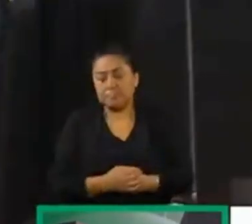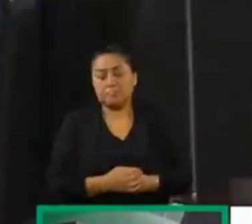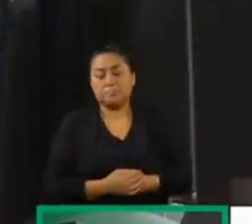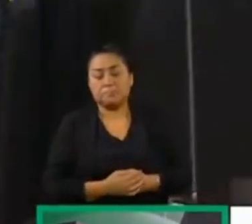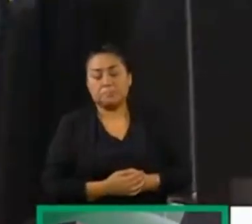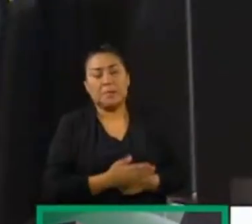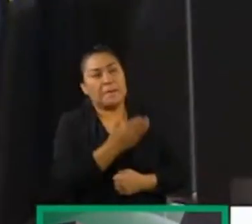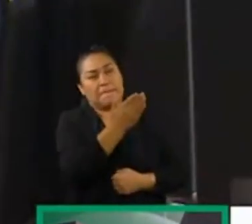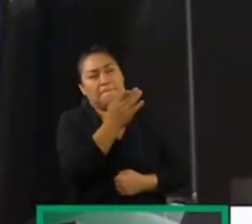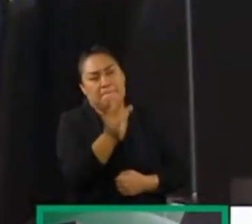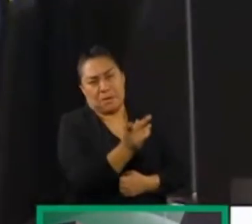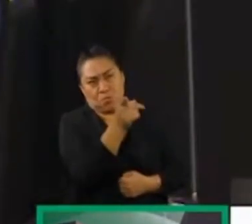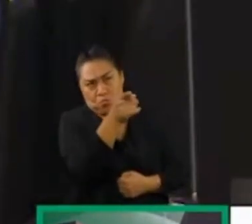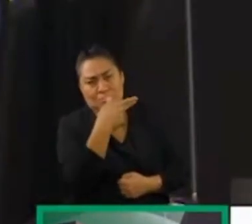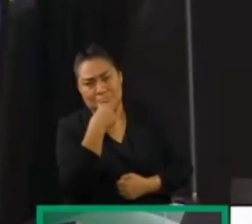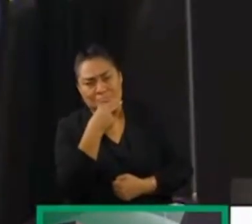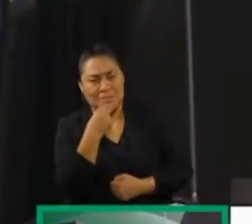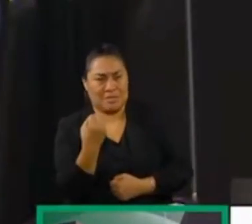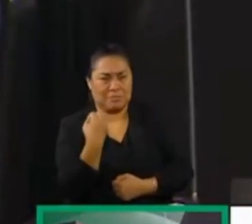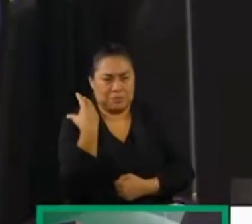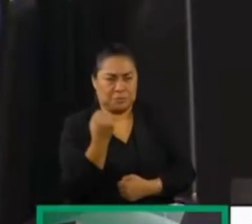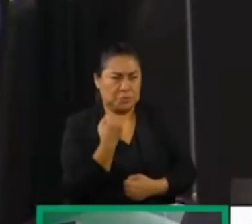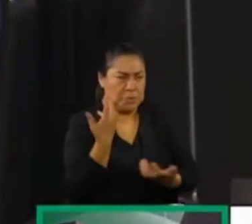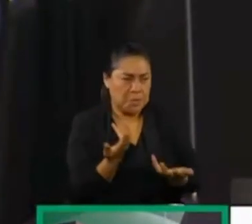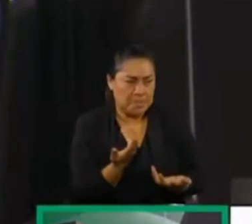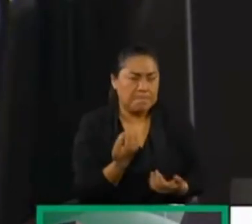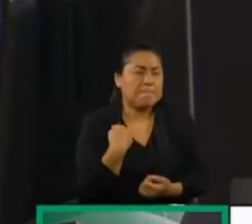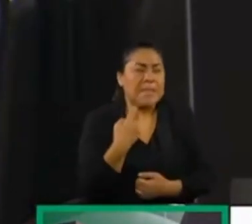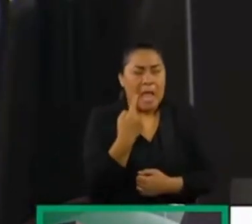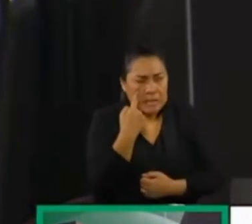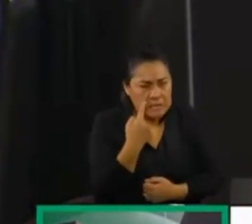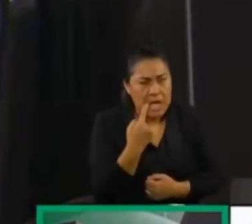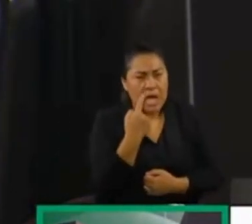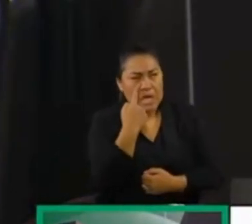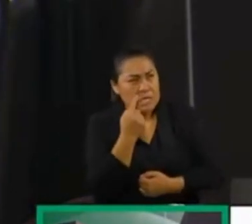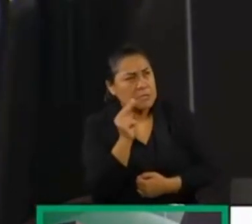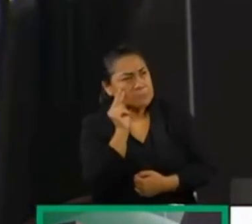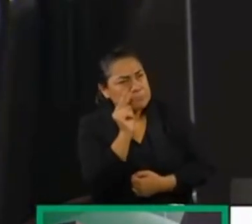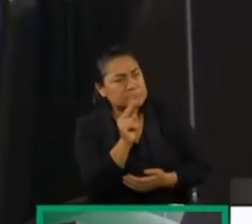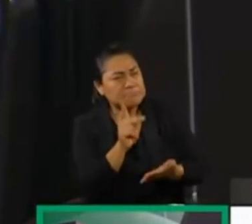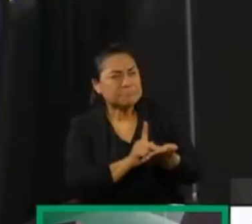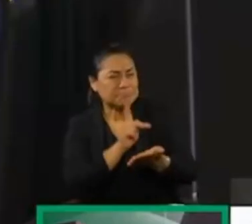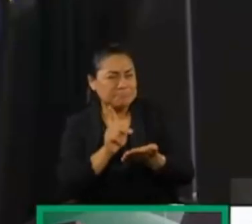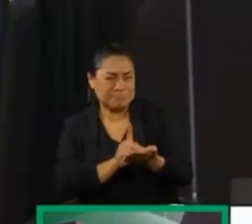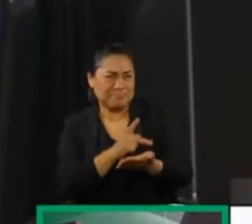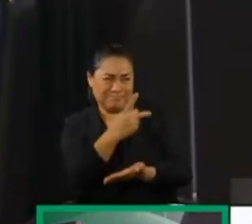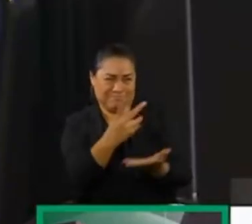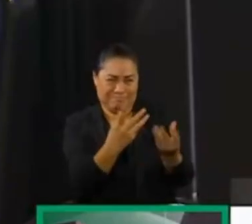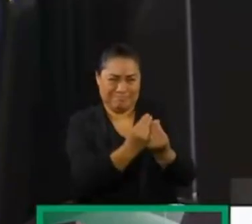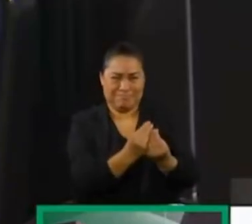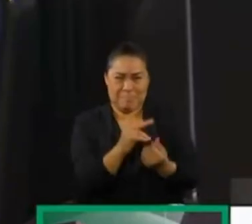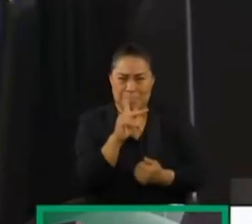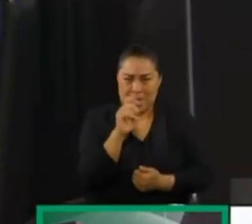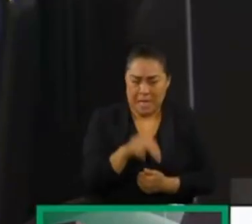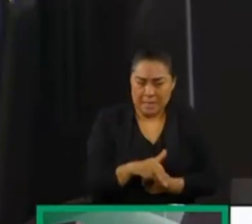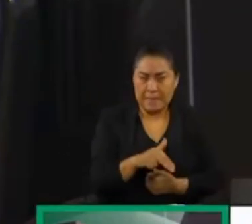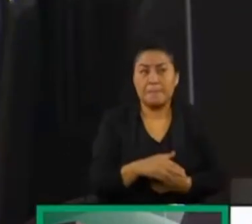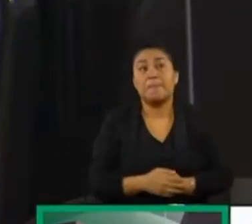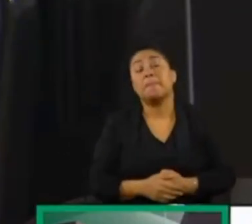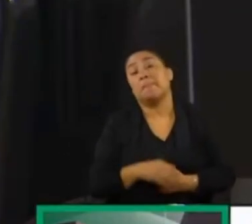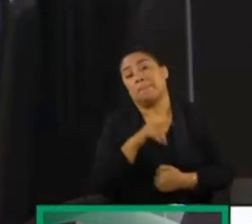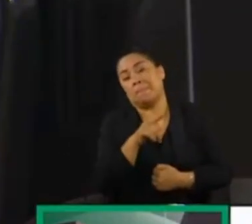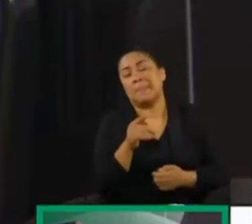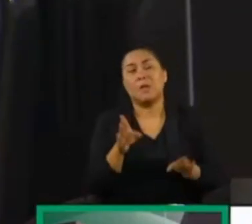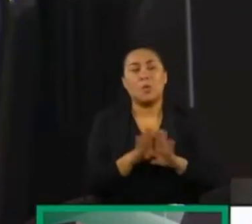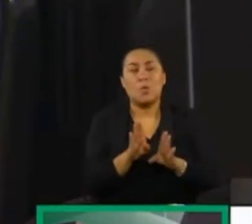Preguntarle al orador, he escuchado en reiteradas ocasiones de parte de la oposición que